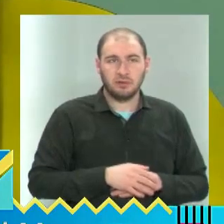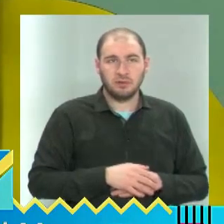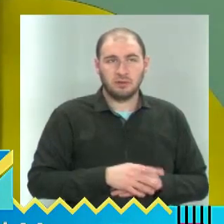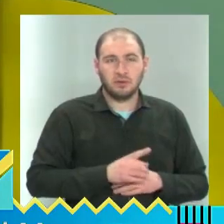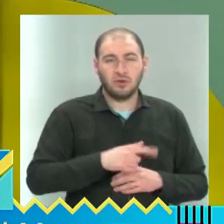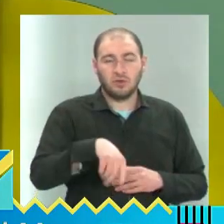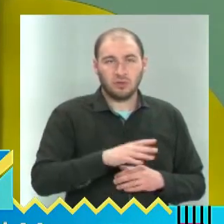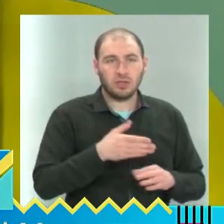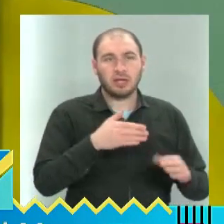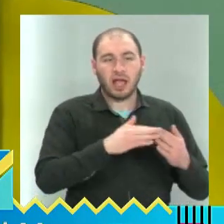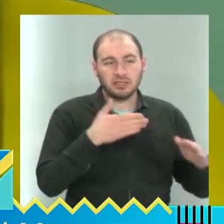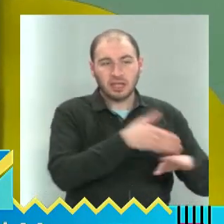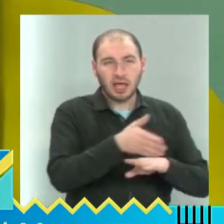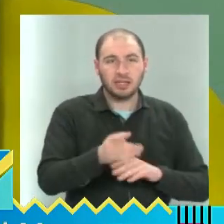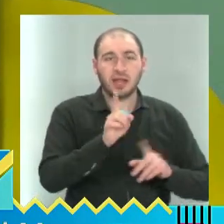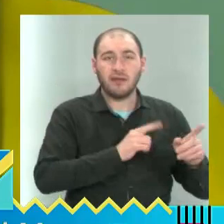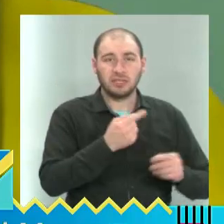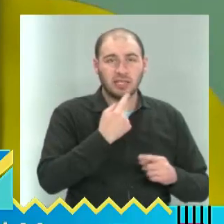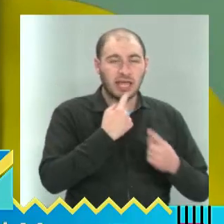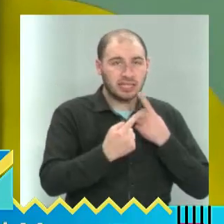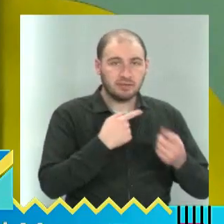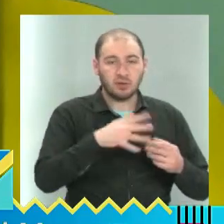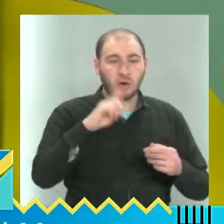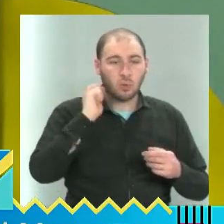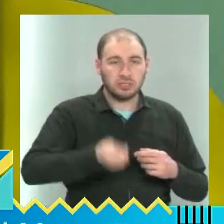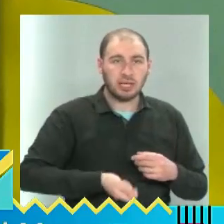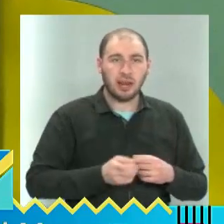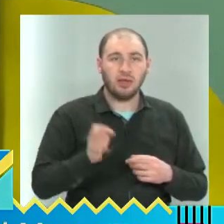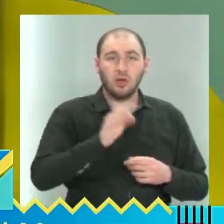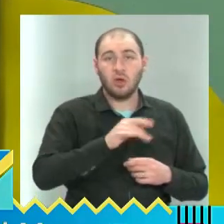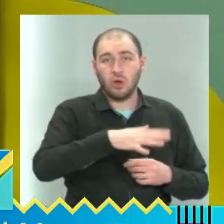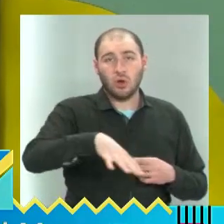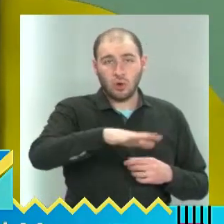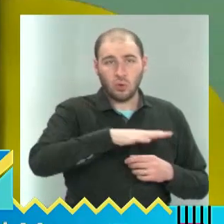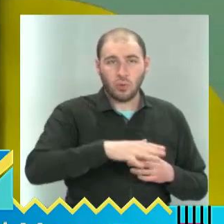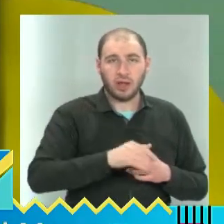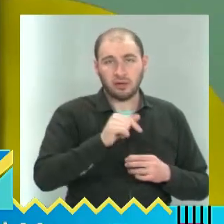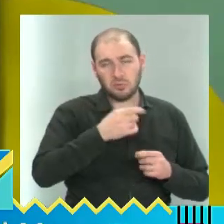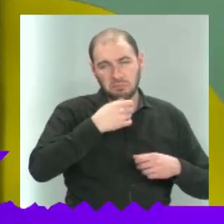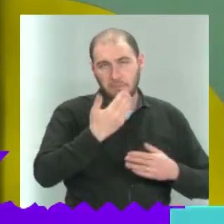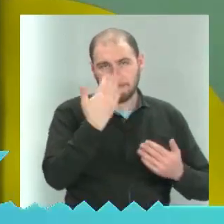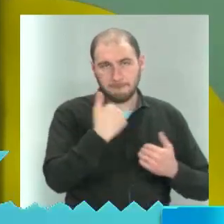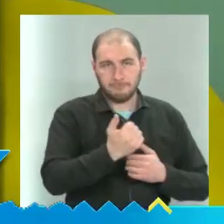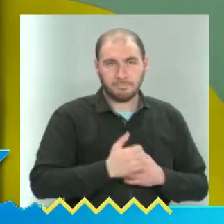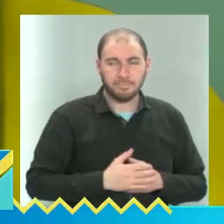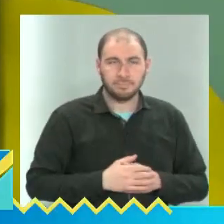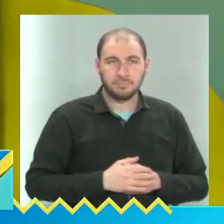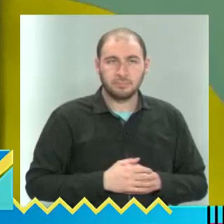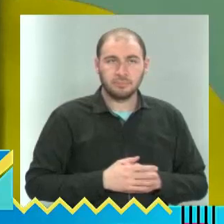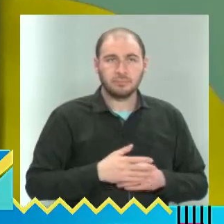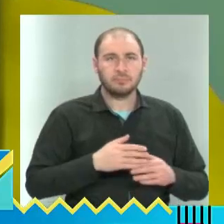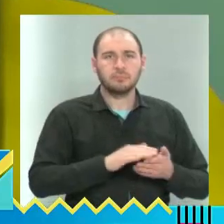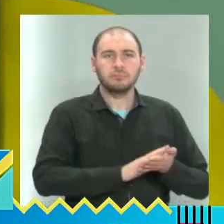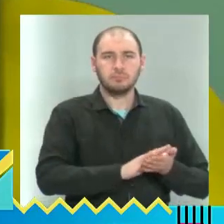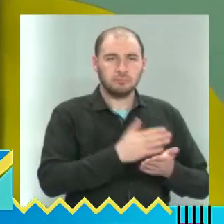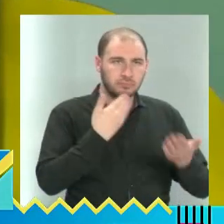en allanamientos, a veces en entrevistas en sede judicial o en el lugar que nos requieran. El